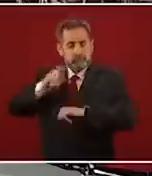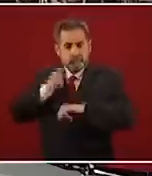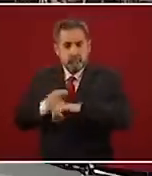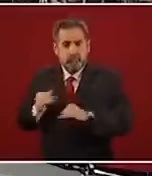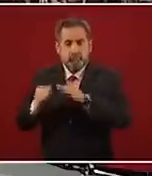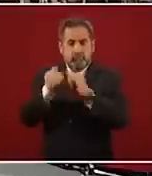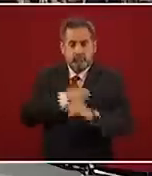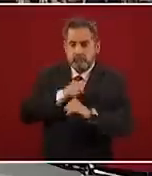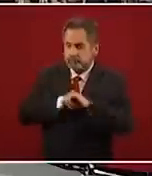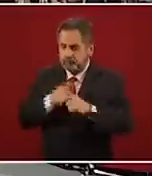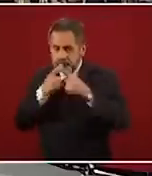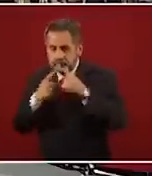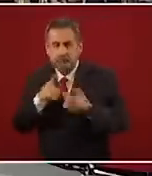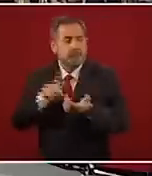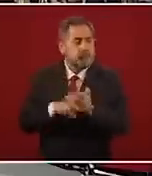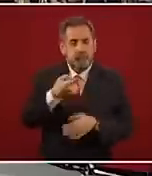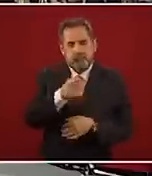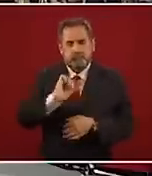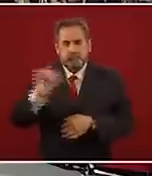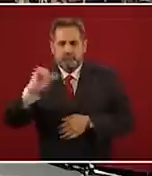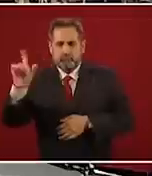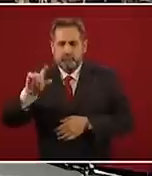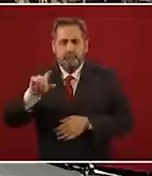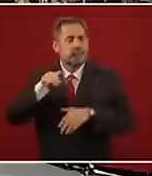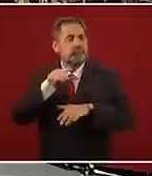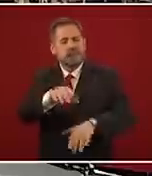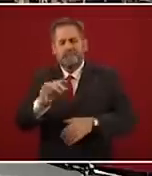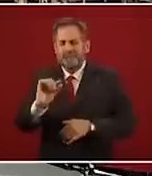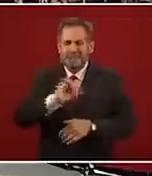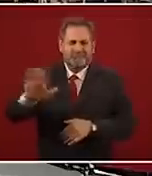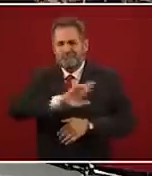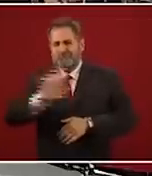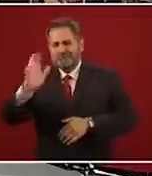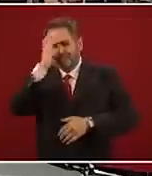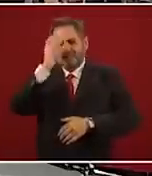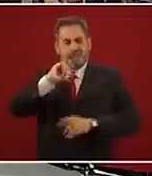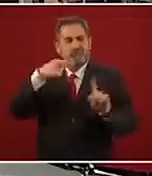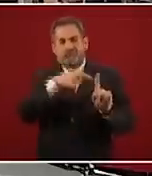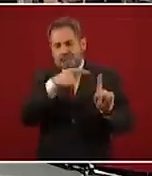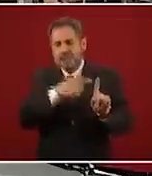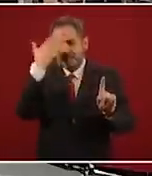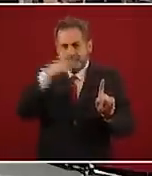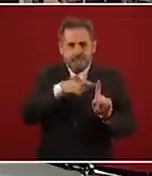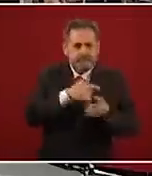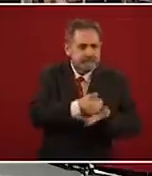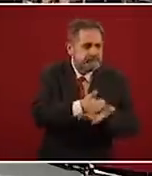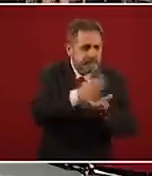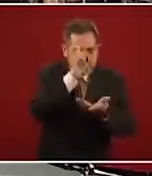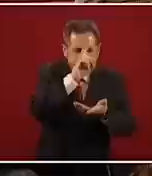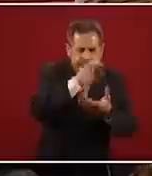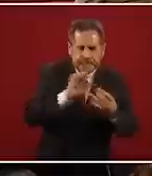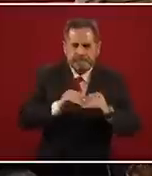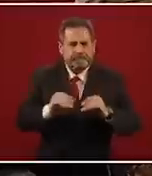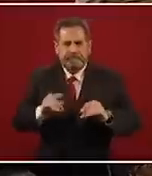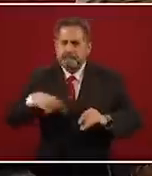Salud y en sí mismo un profesional de las enfermedades infecciosas ampliamente reconocido en México y en el mundo. Entonces, esta